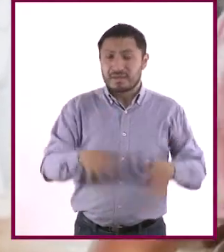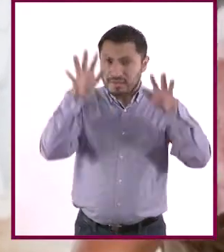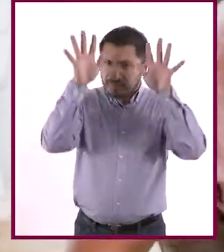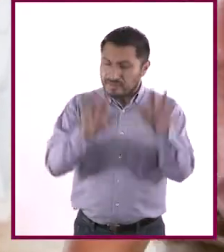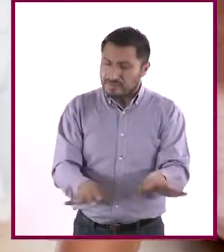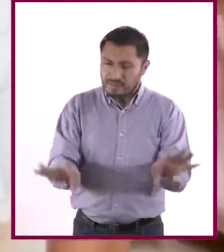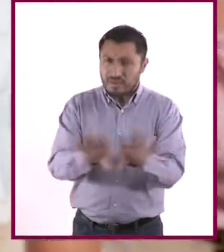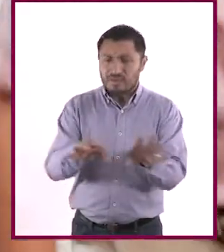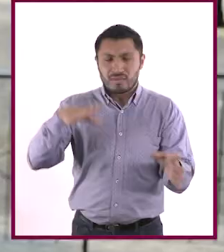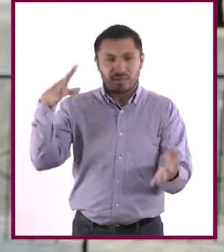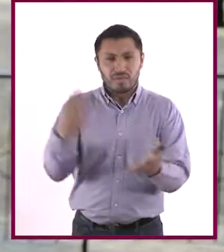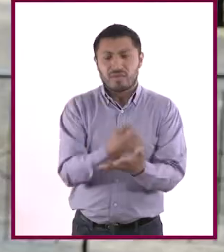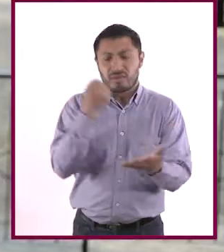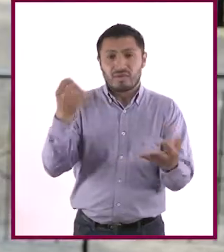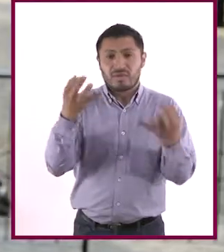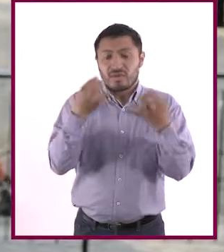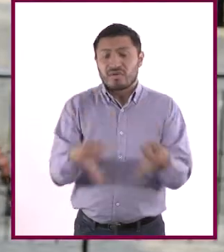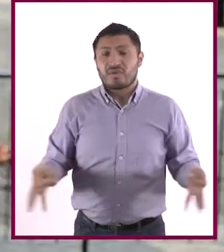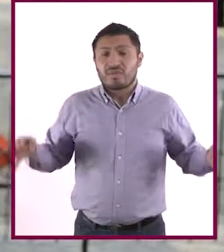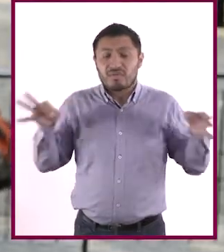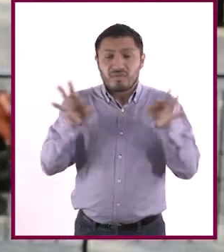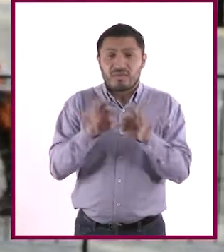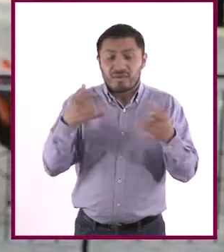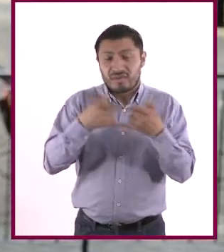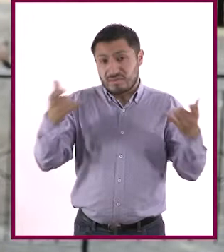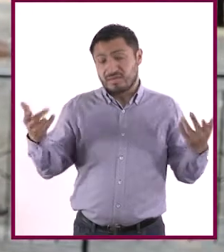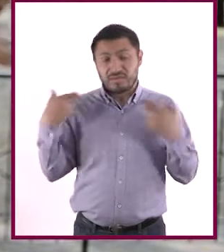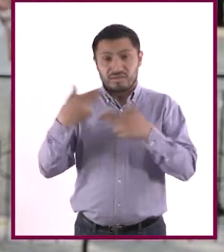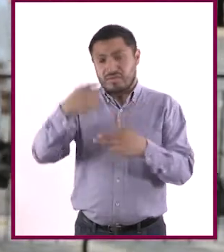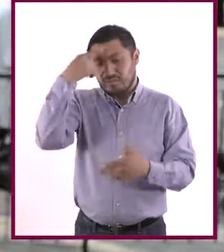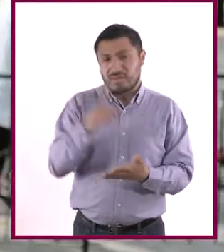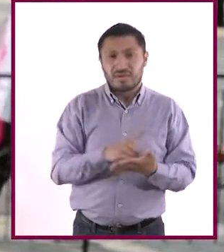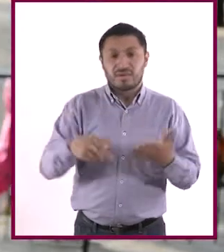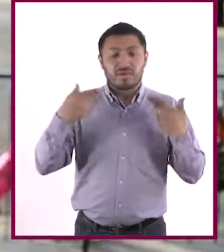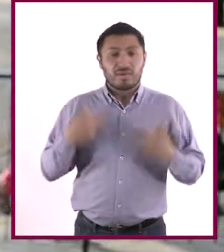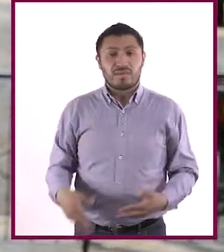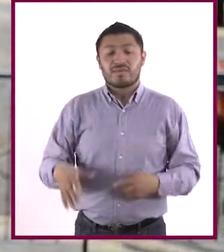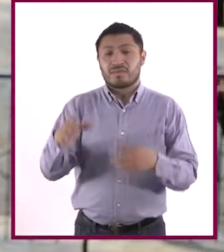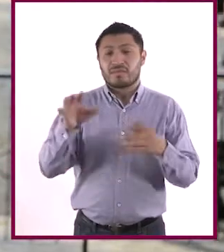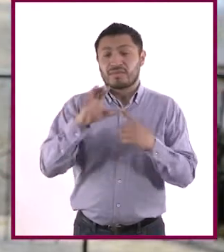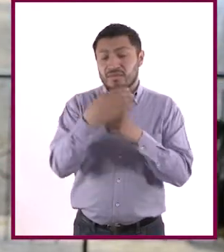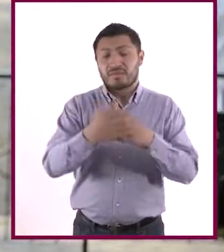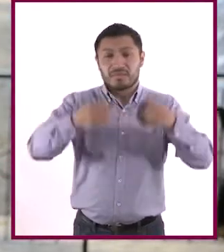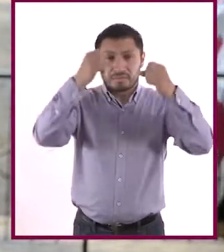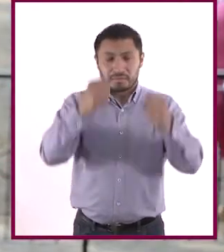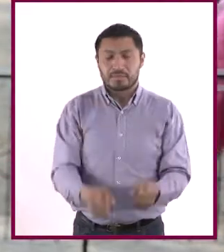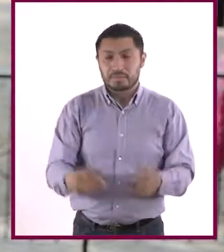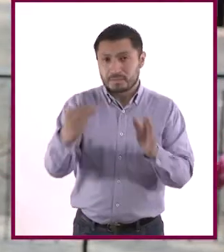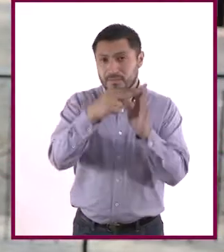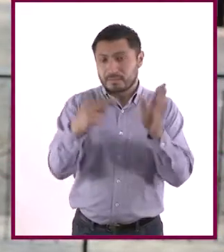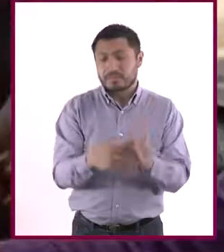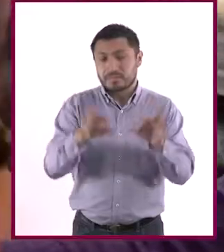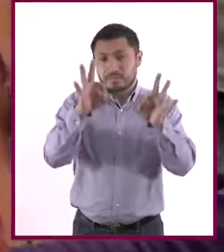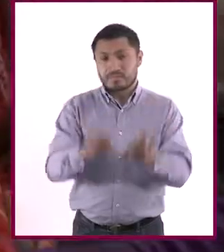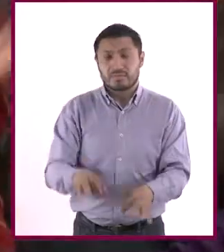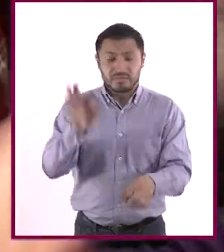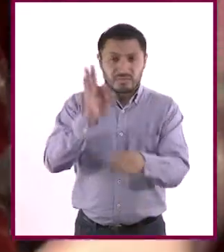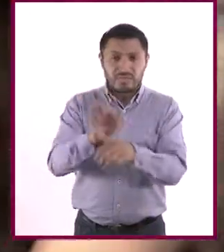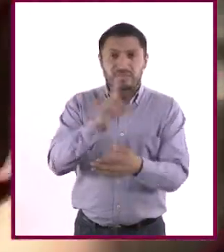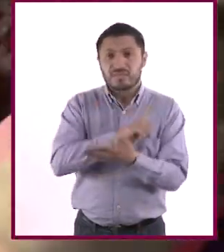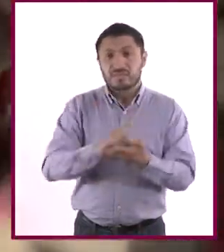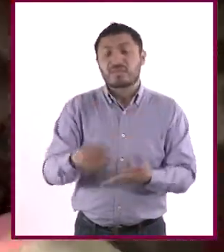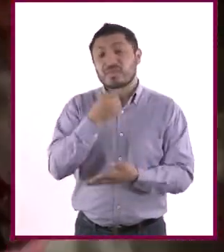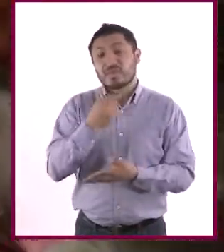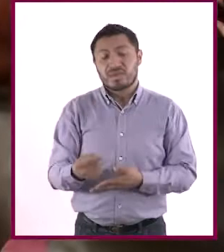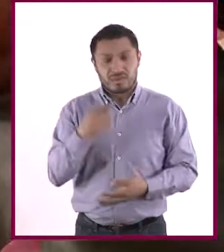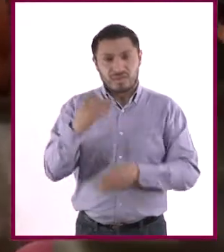logro histórico para los derechos humanos. La Convención garantiza y establece normas mínimas para proteger los derechos de los niños